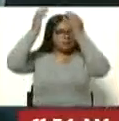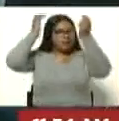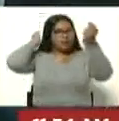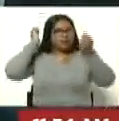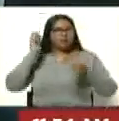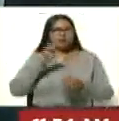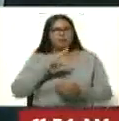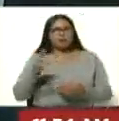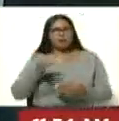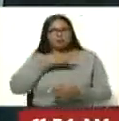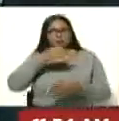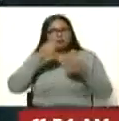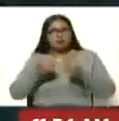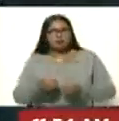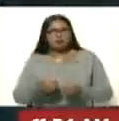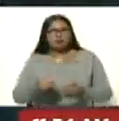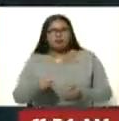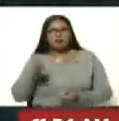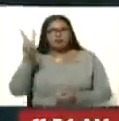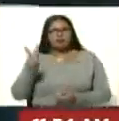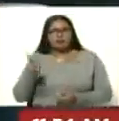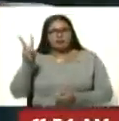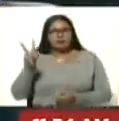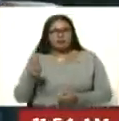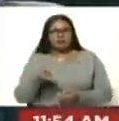la República Socialista de Vietnam, camarada